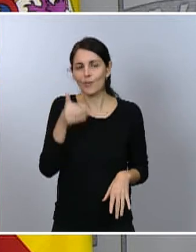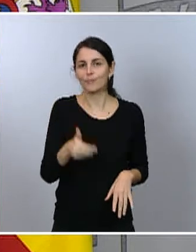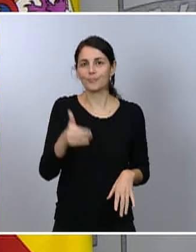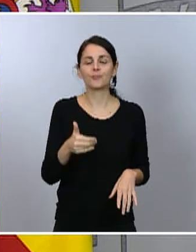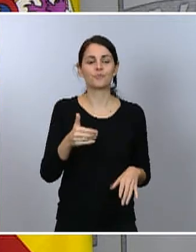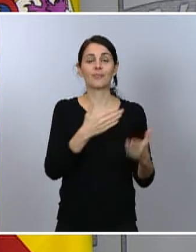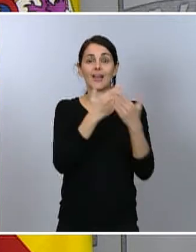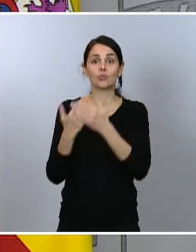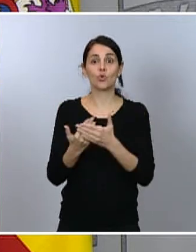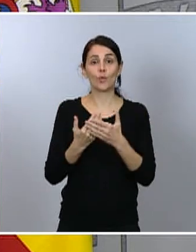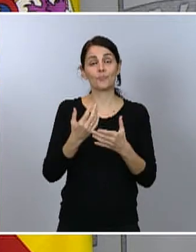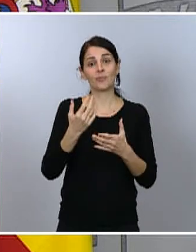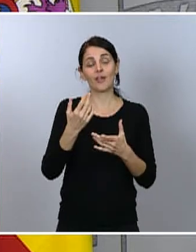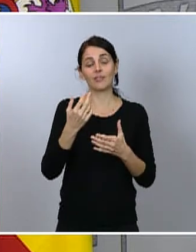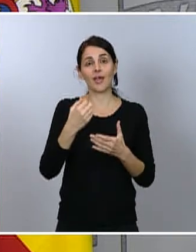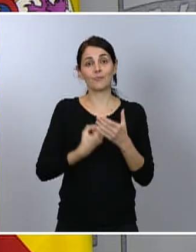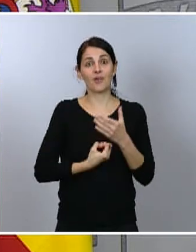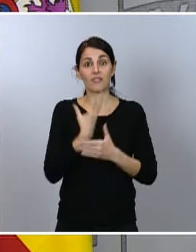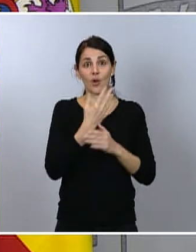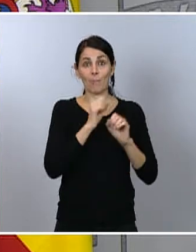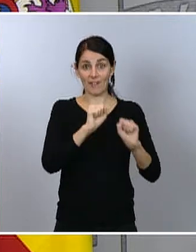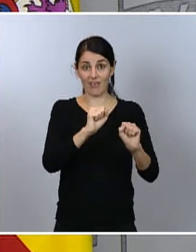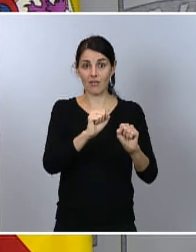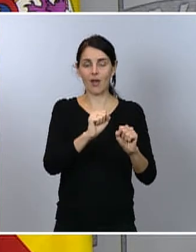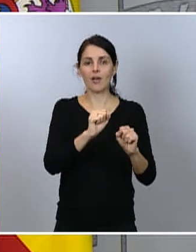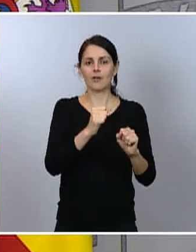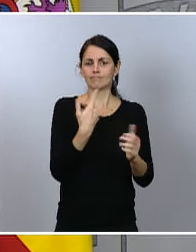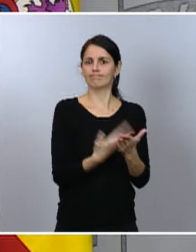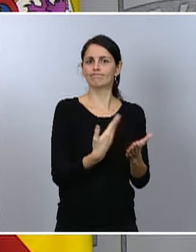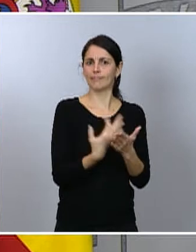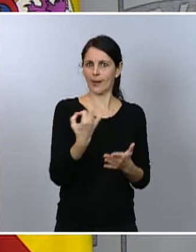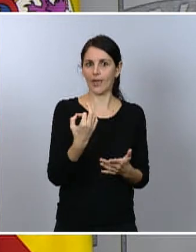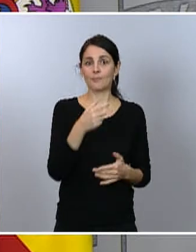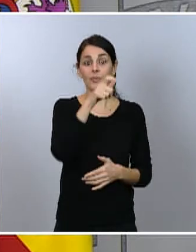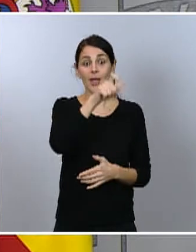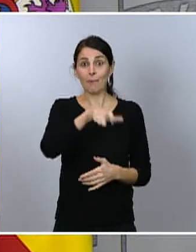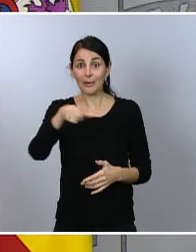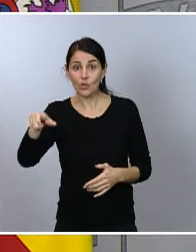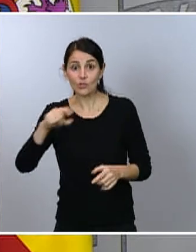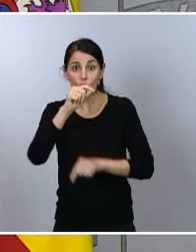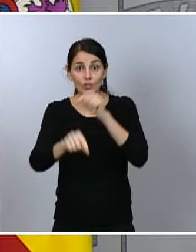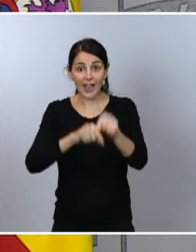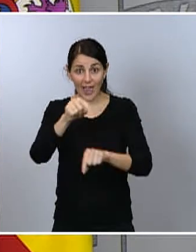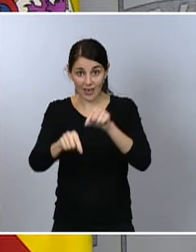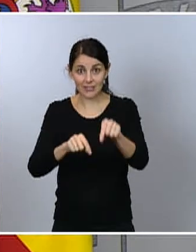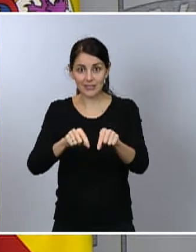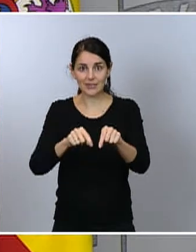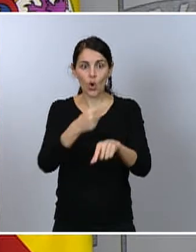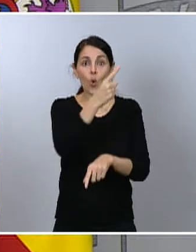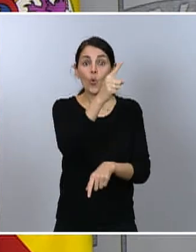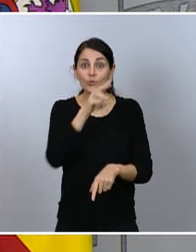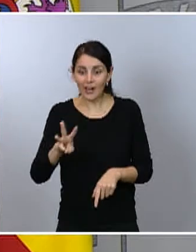nos muestra que 1/3 de todas las personas que se han contagiado en España son